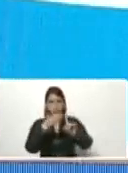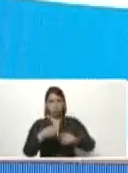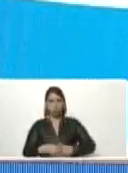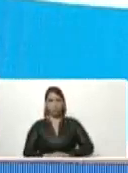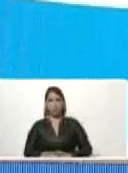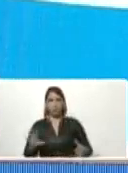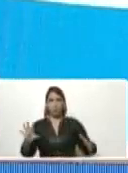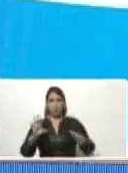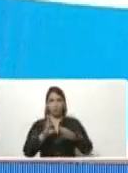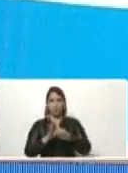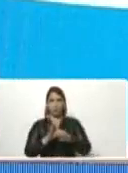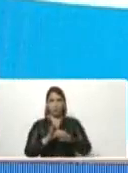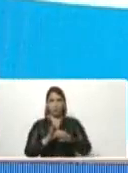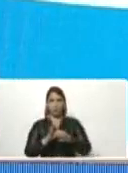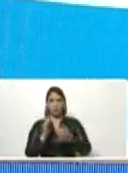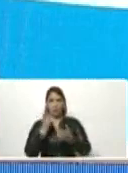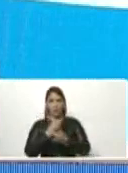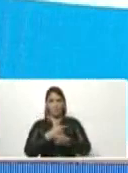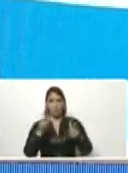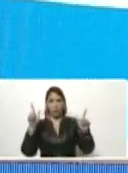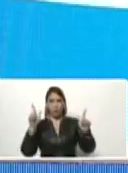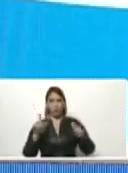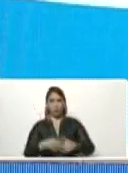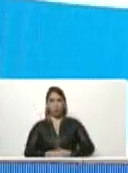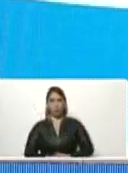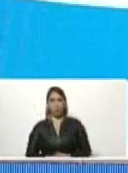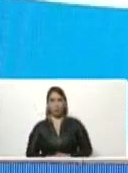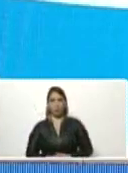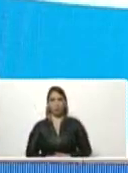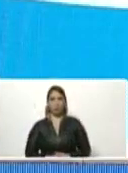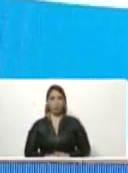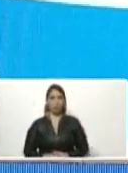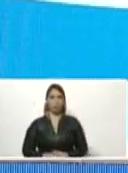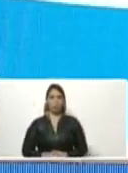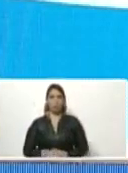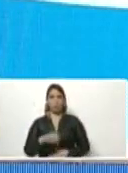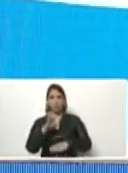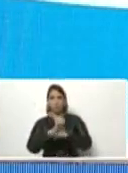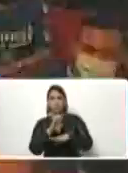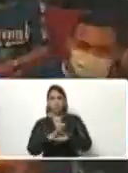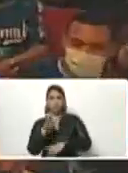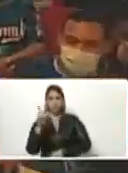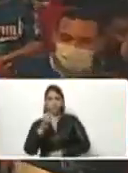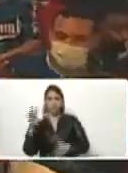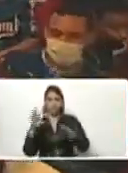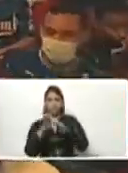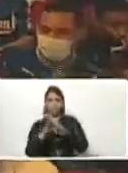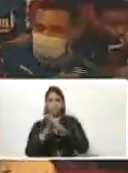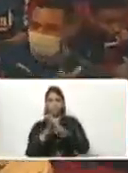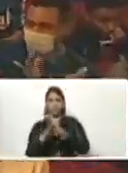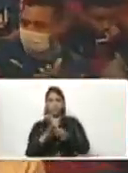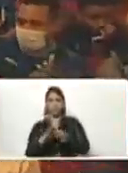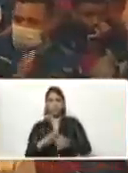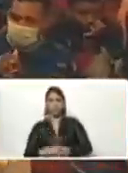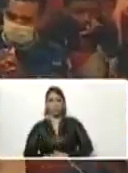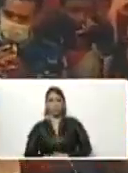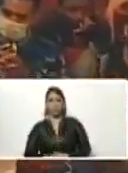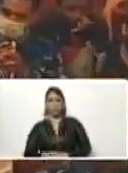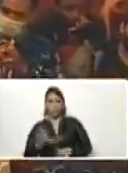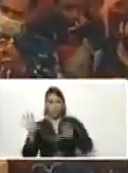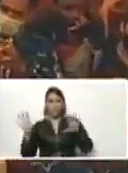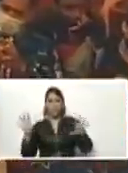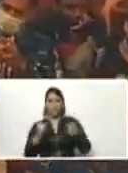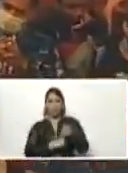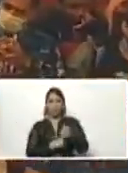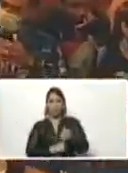la unión y de la liberación. Ecuador y Venezuela siempre seremos patrias